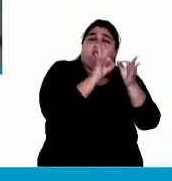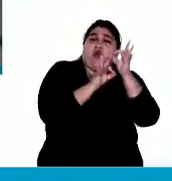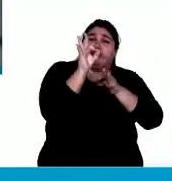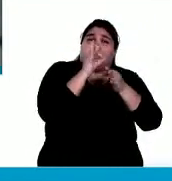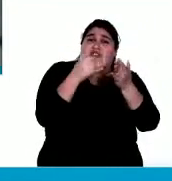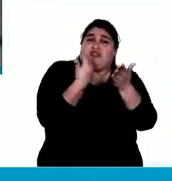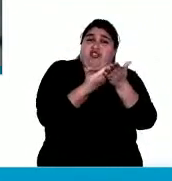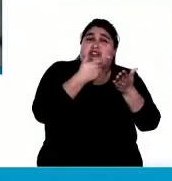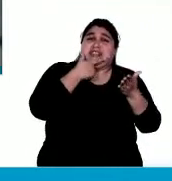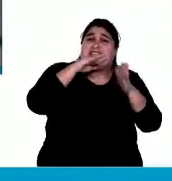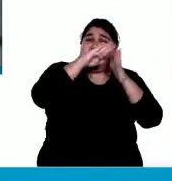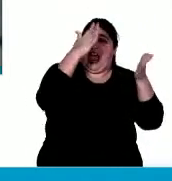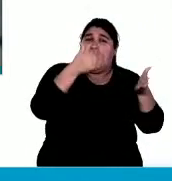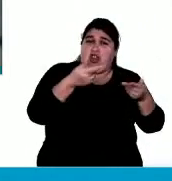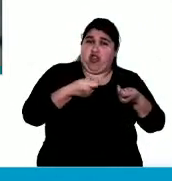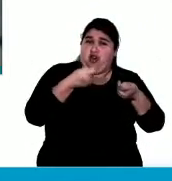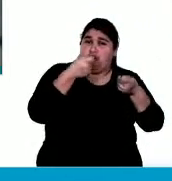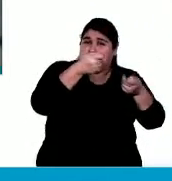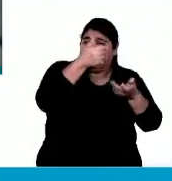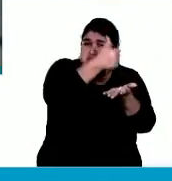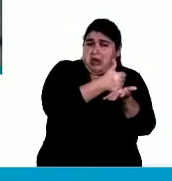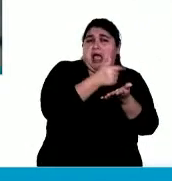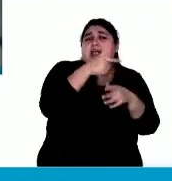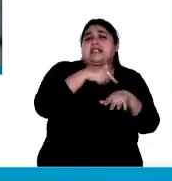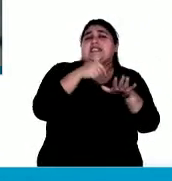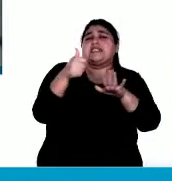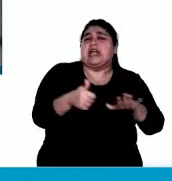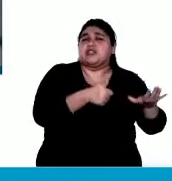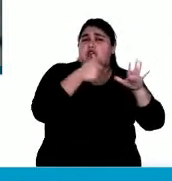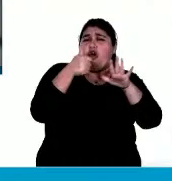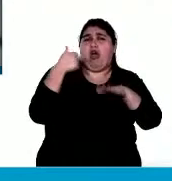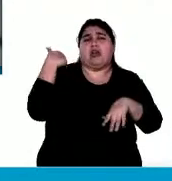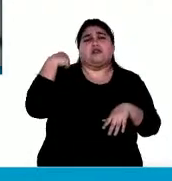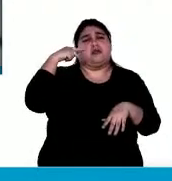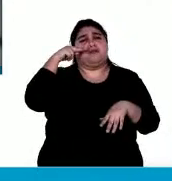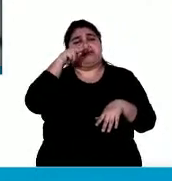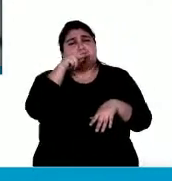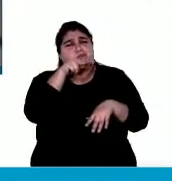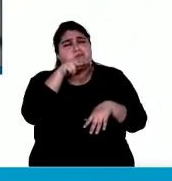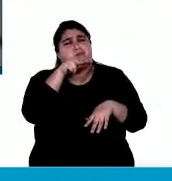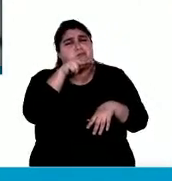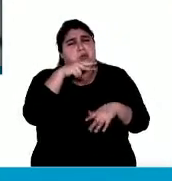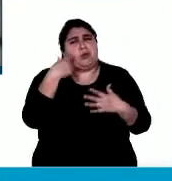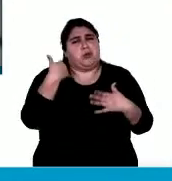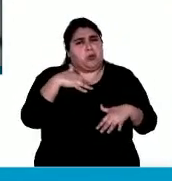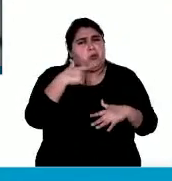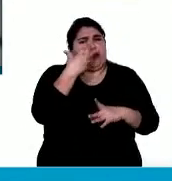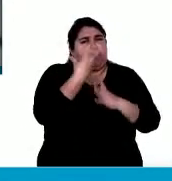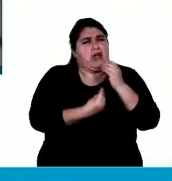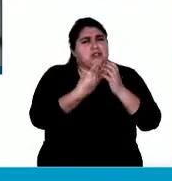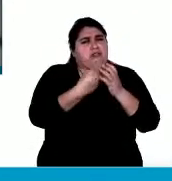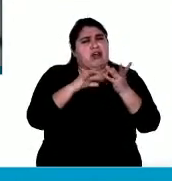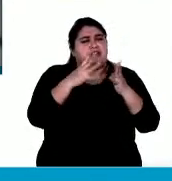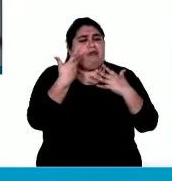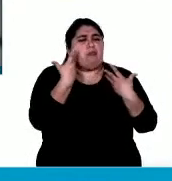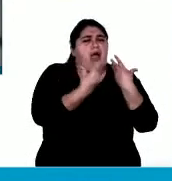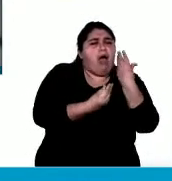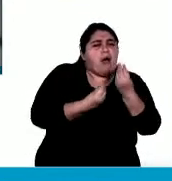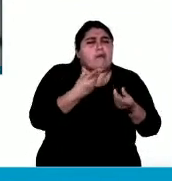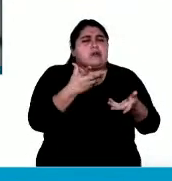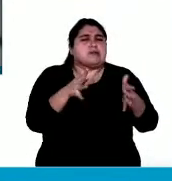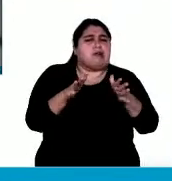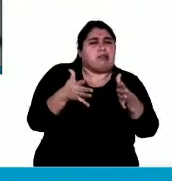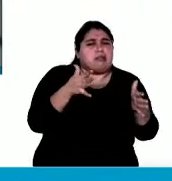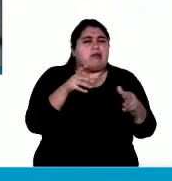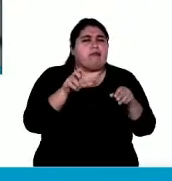Senado, estuvo a lo largo de 6 horas, y lo he observado, ha tenido muchísimas deficiencias para defenderlo. Y la primera pregunta